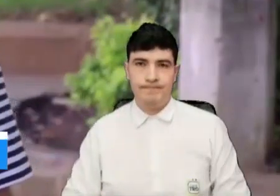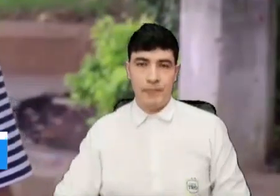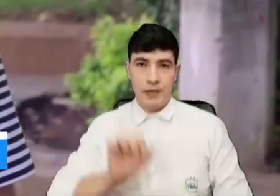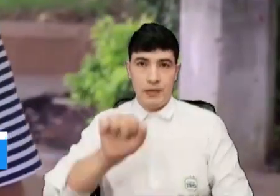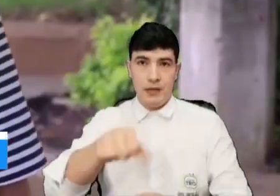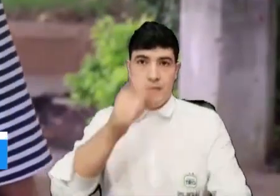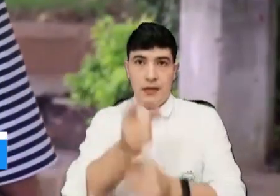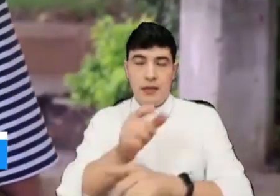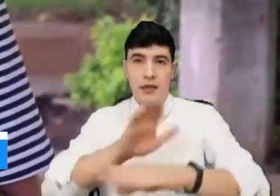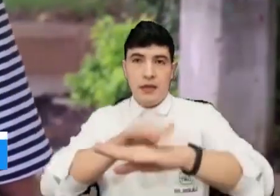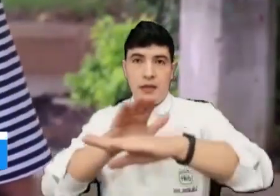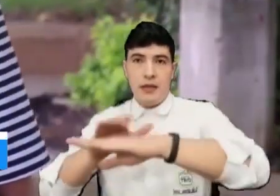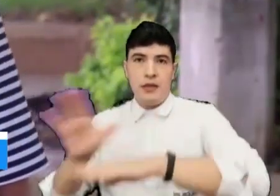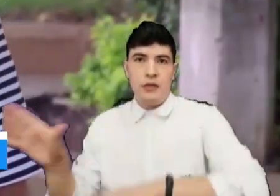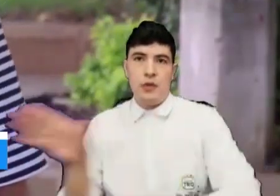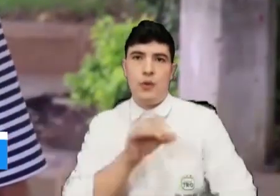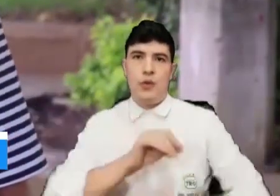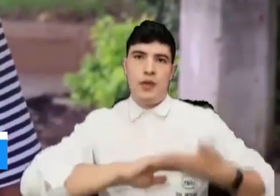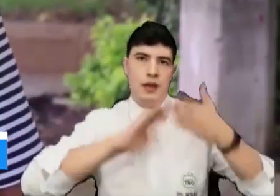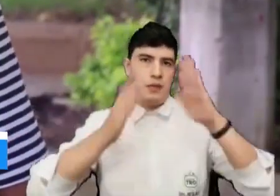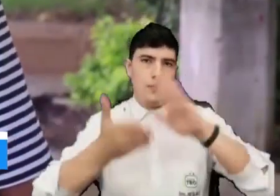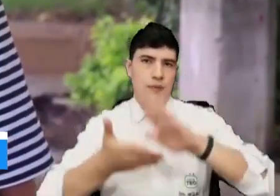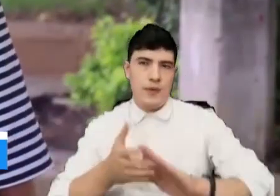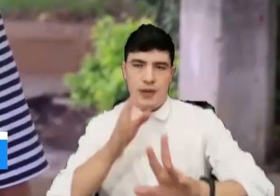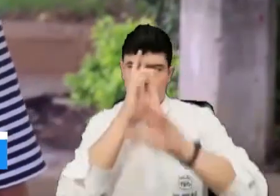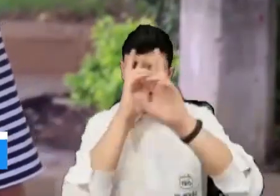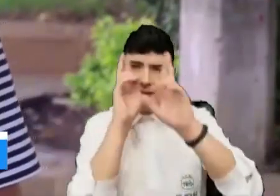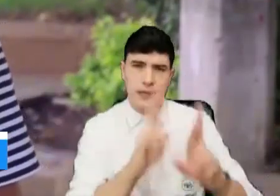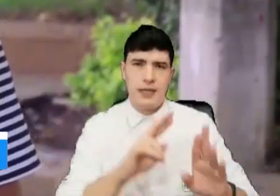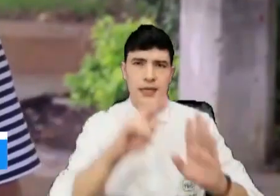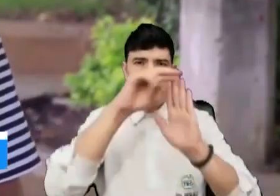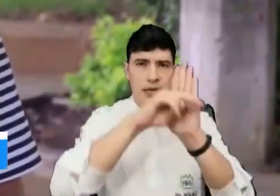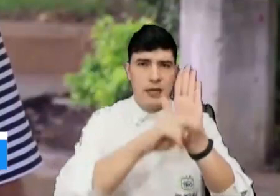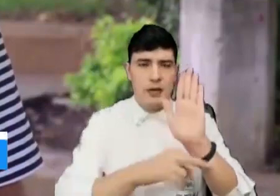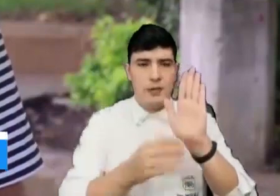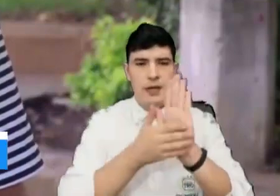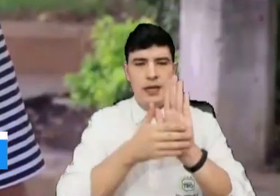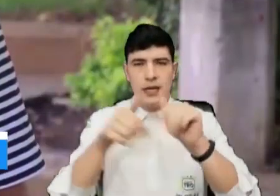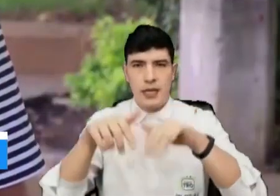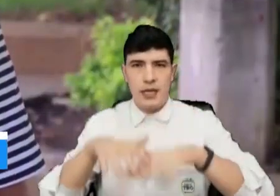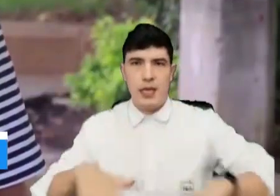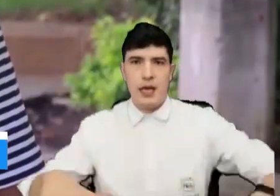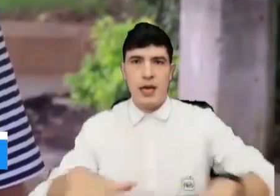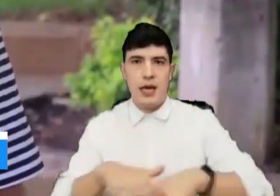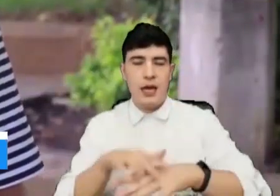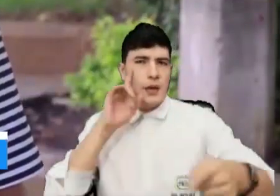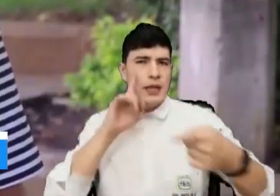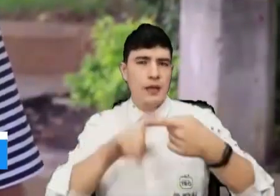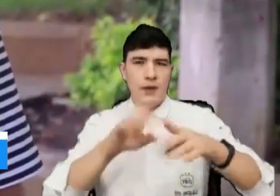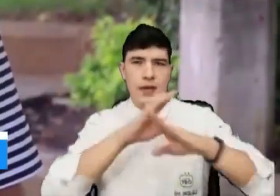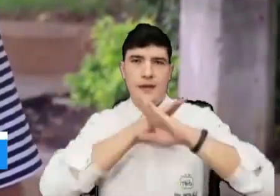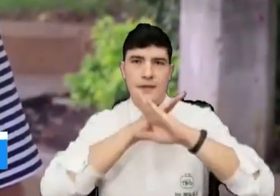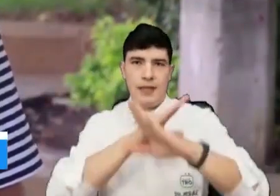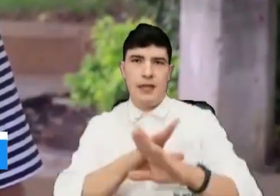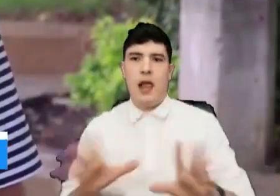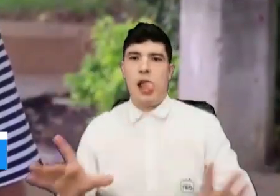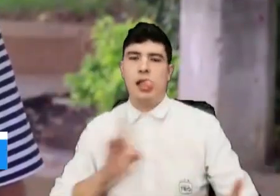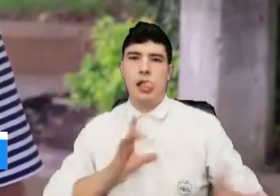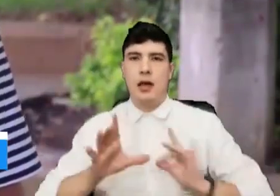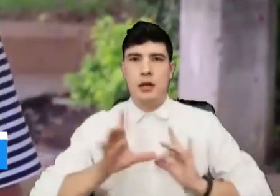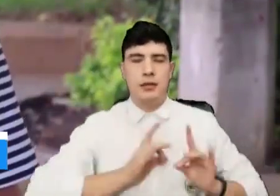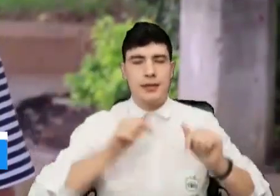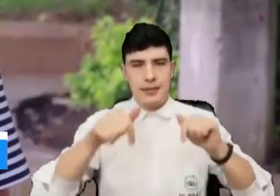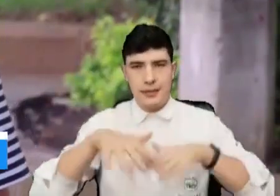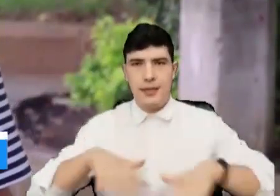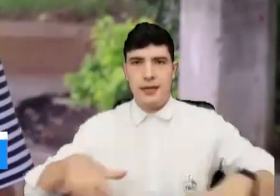la comunidad a acatar estas medidas que establecen las autoridades con el fin de evitar más contagios en la capital turística de Santander.